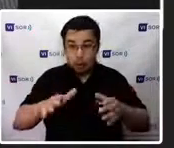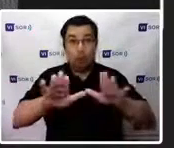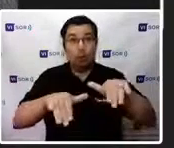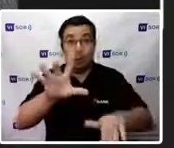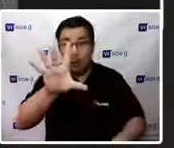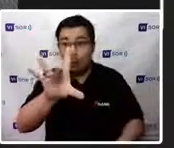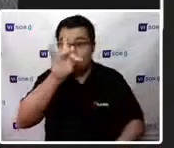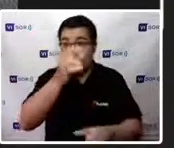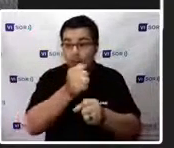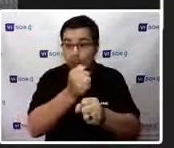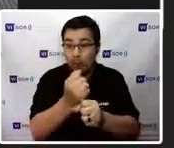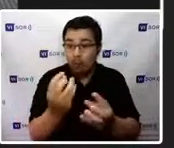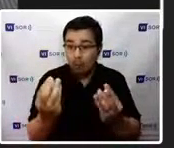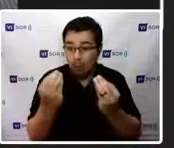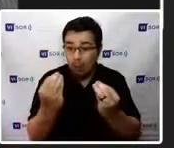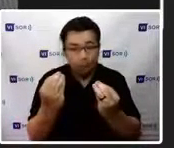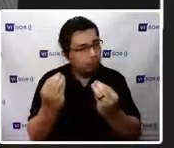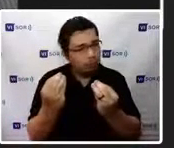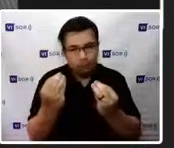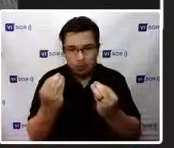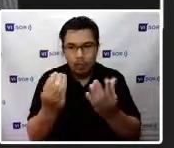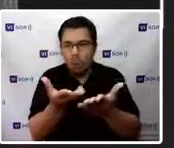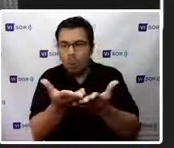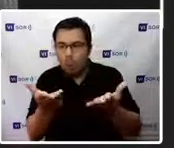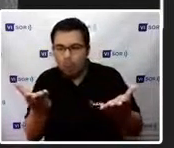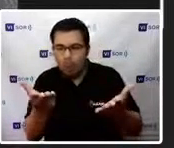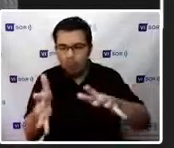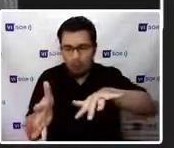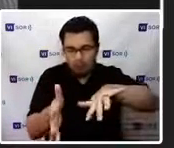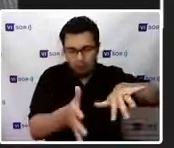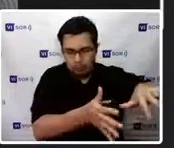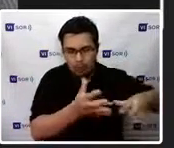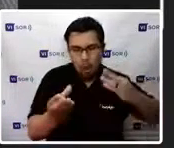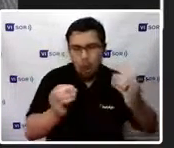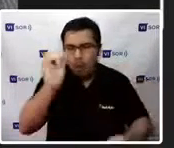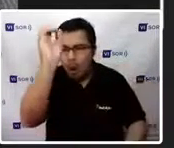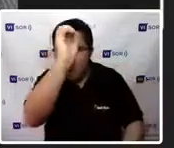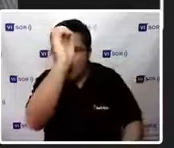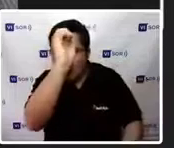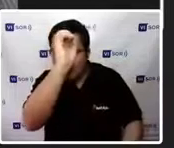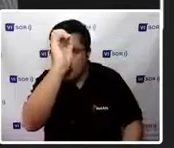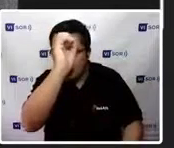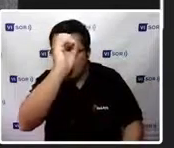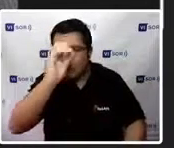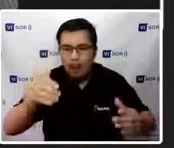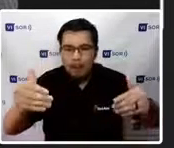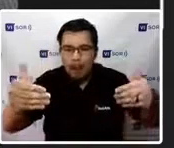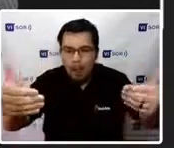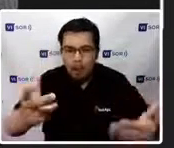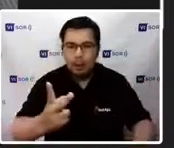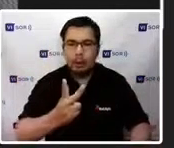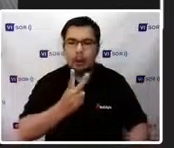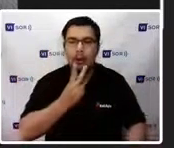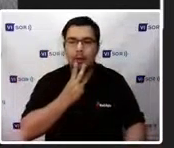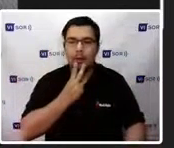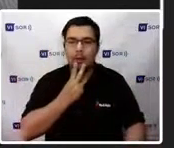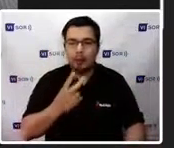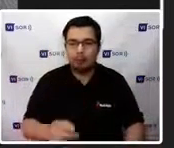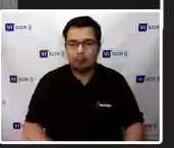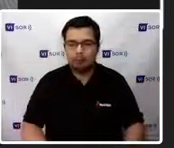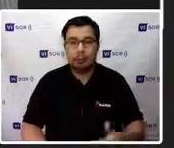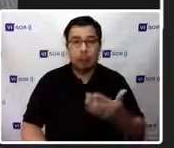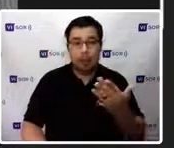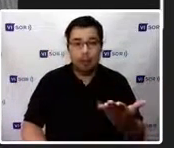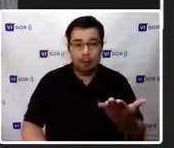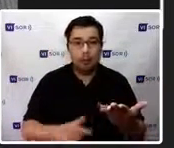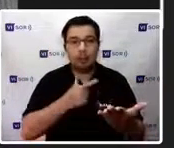tengan, ¿no es cierto?, con lo que viene, con lo que les toca en la vida más adelante, ¿ya? Así que un poco eso destacar. Así que